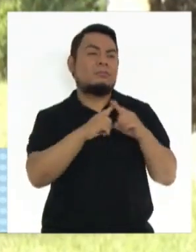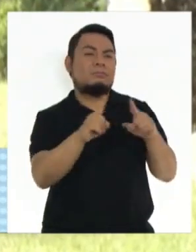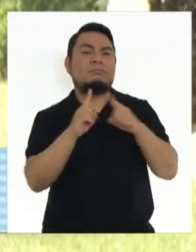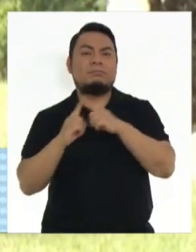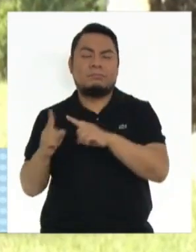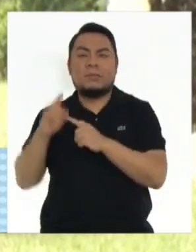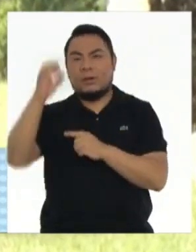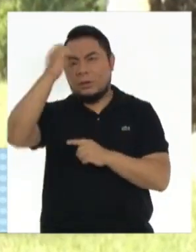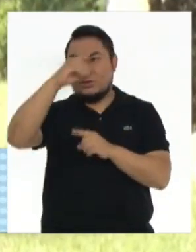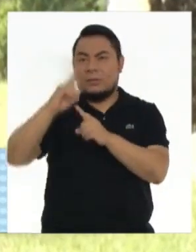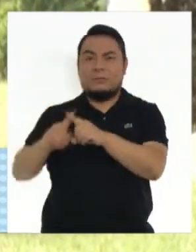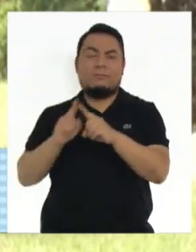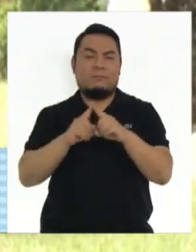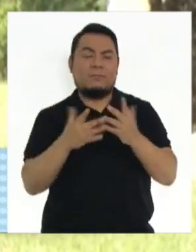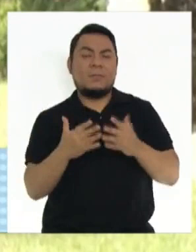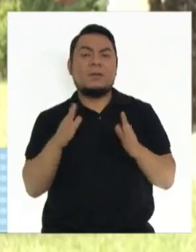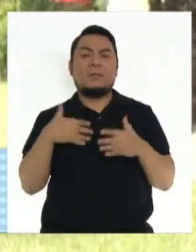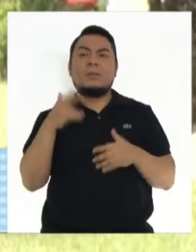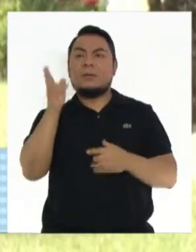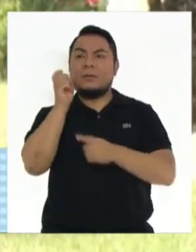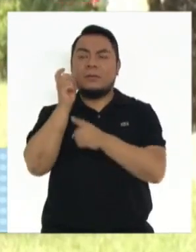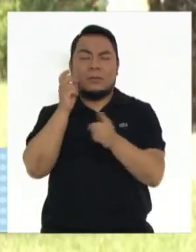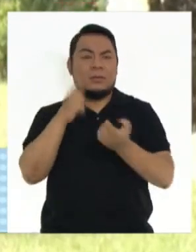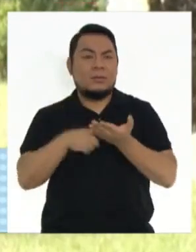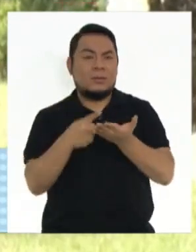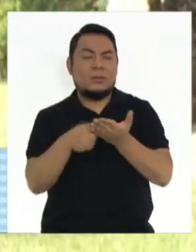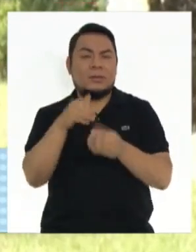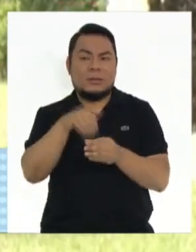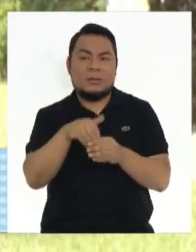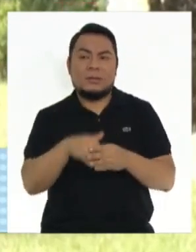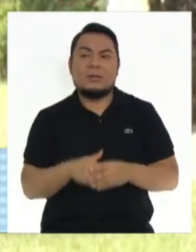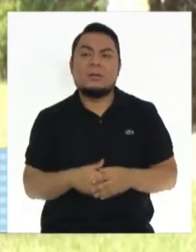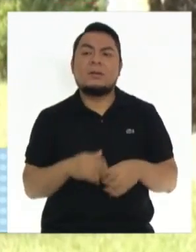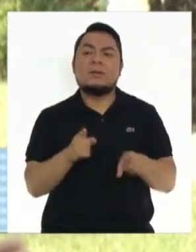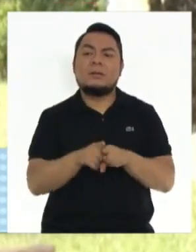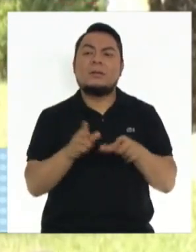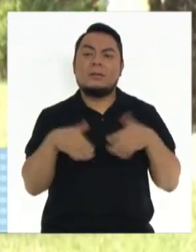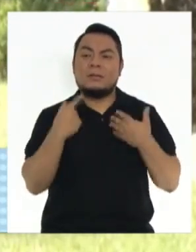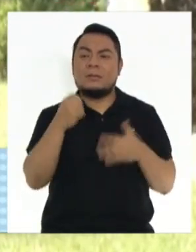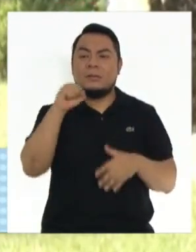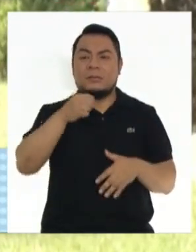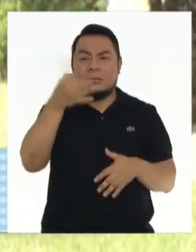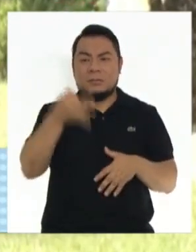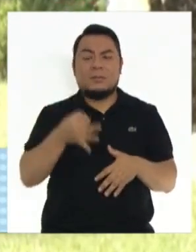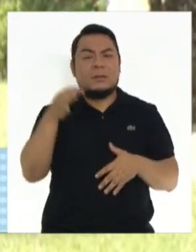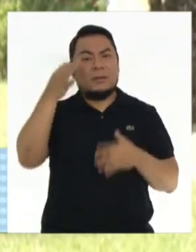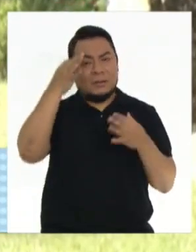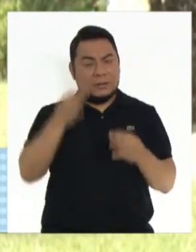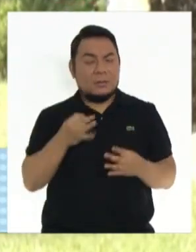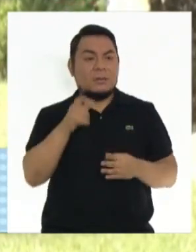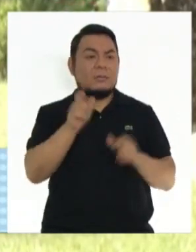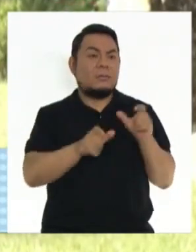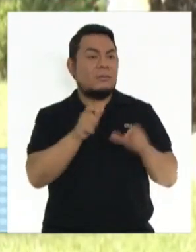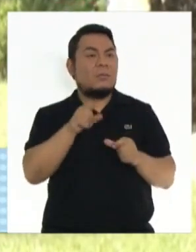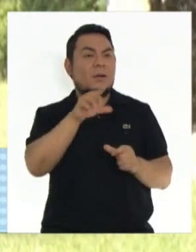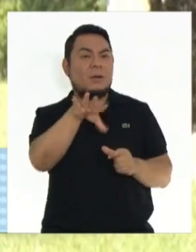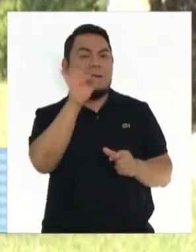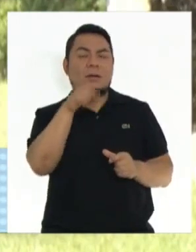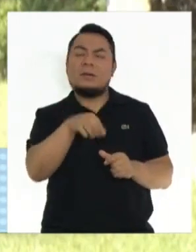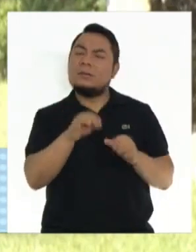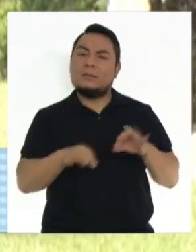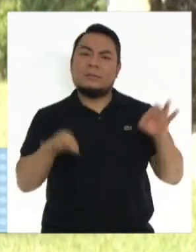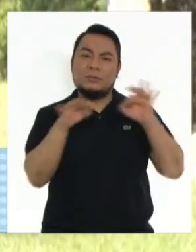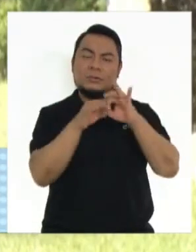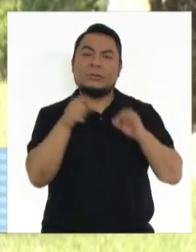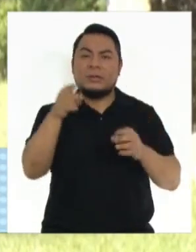pueden escuchar verdaderamente las ofertas electorales y se puede tomar una verdadera decisión por parte de los ciudadanos, eso es